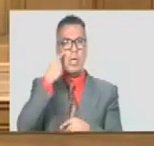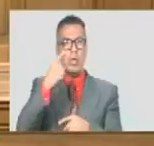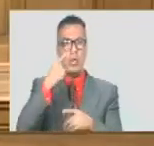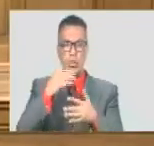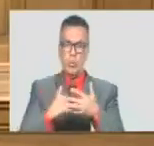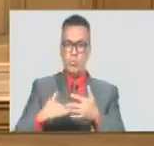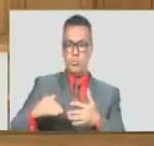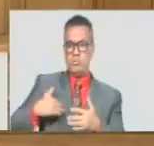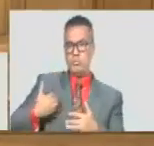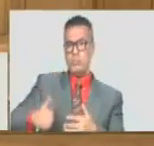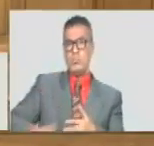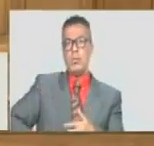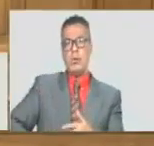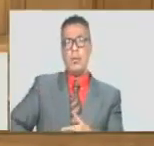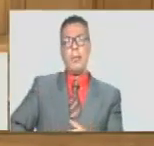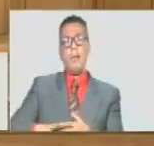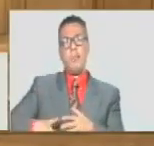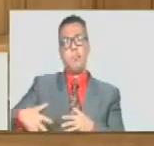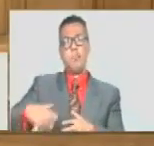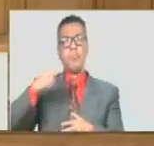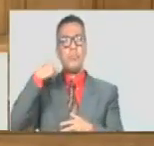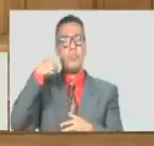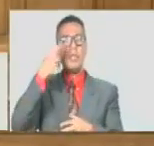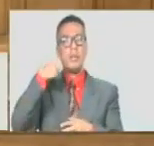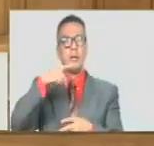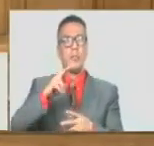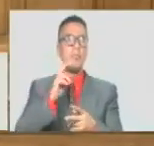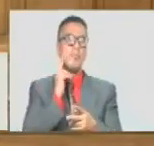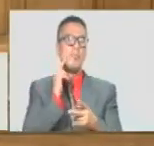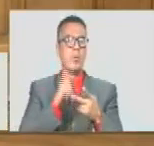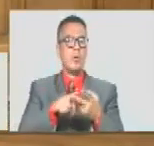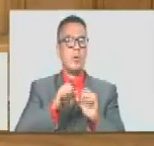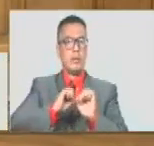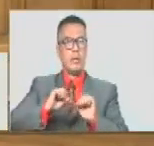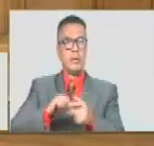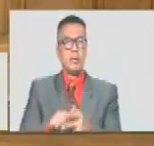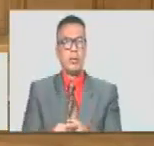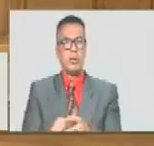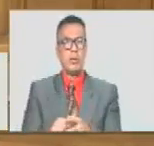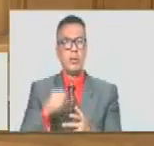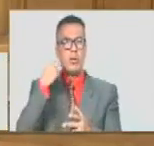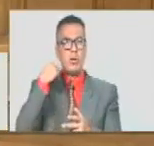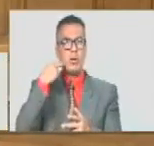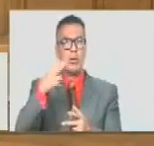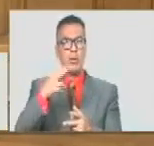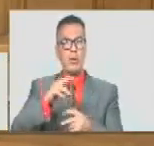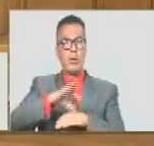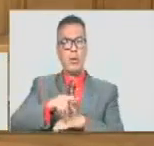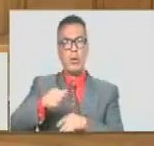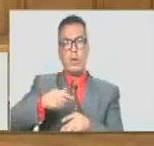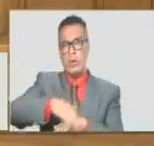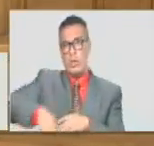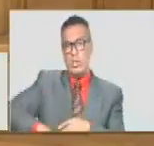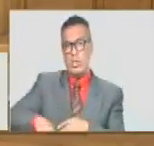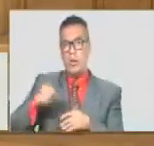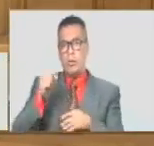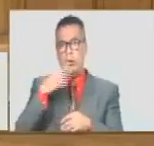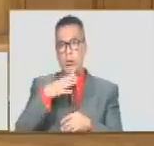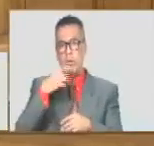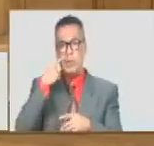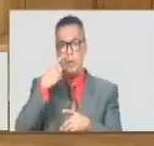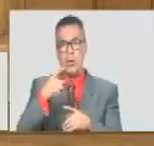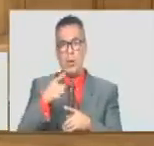clase. Si es negro, páralo ahí. Es delincuente. Si viene un negro, esconde la cartera. Si viene una persona que es de rasgo